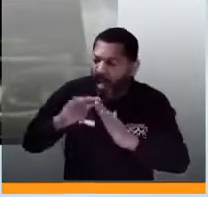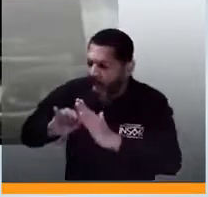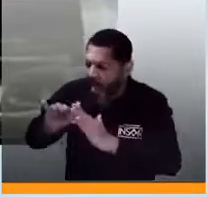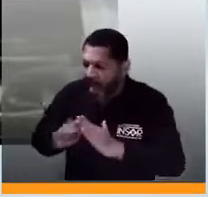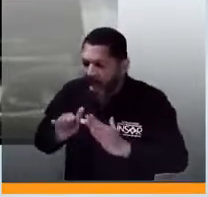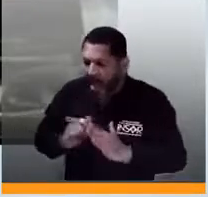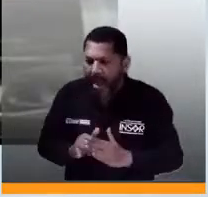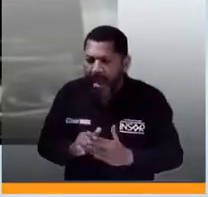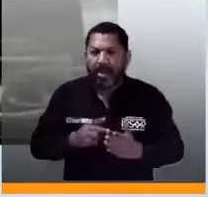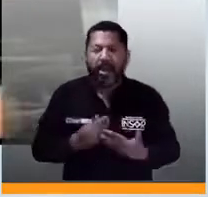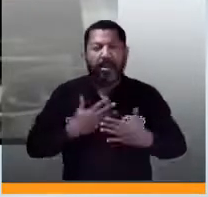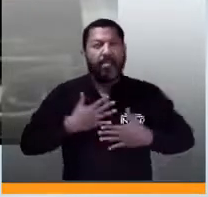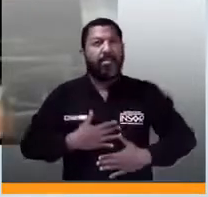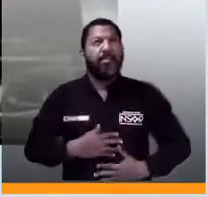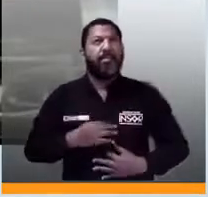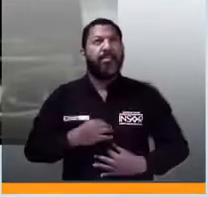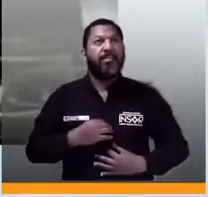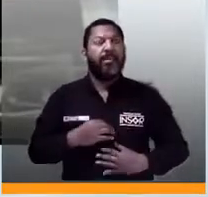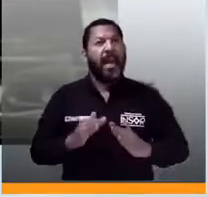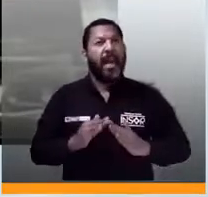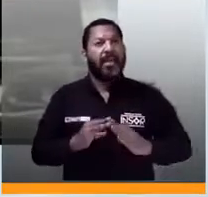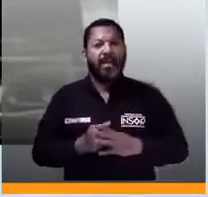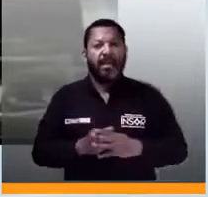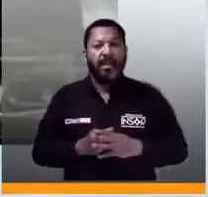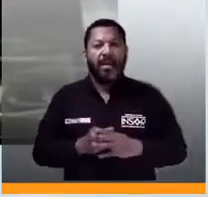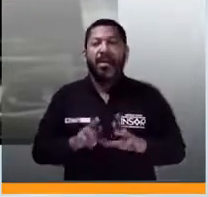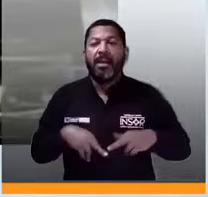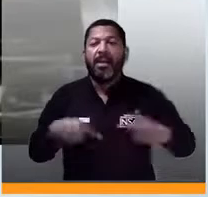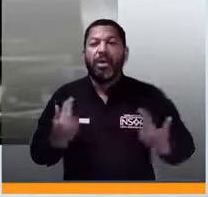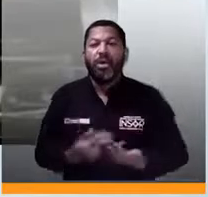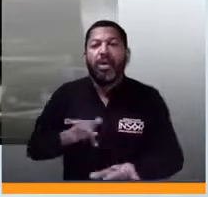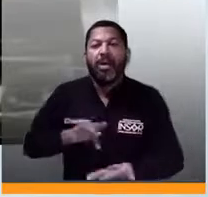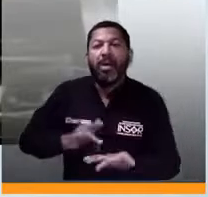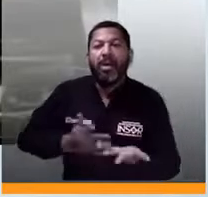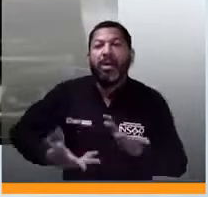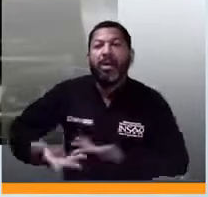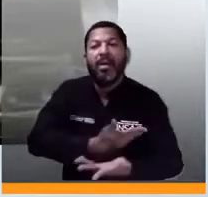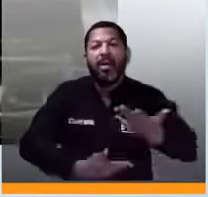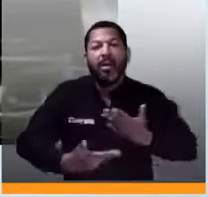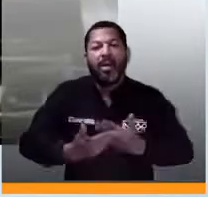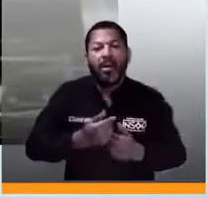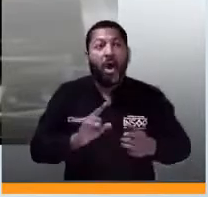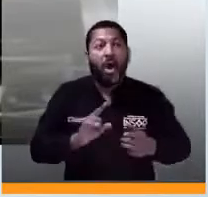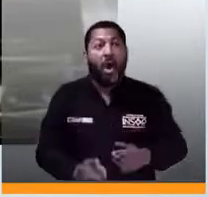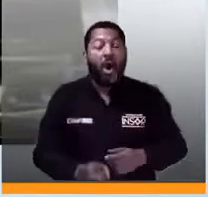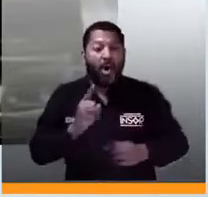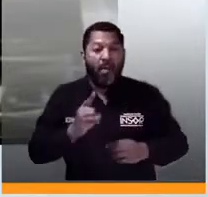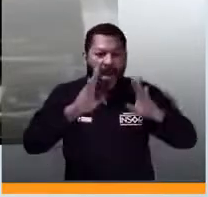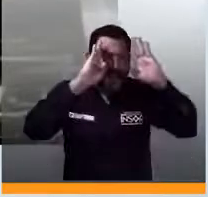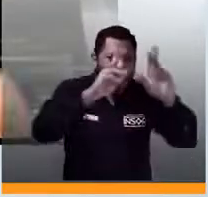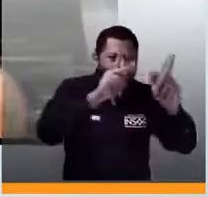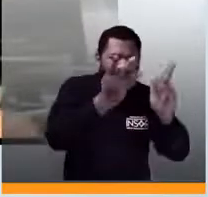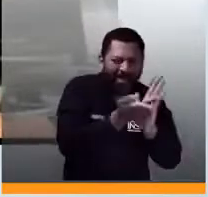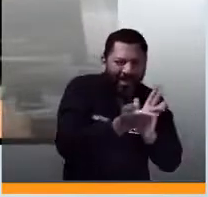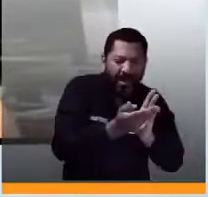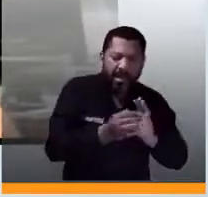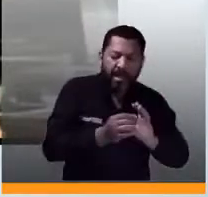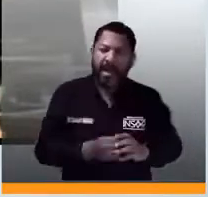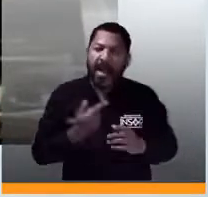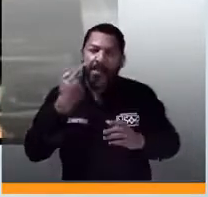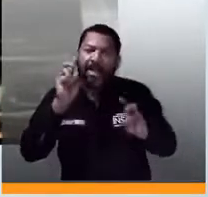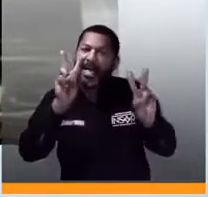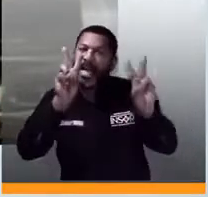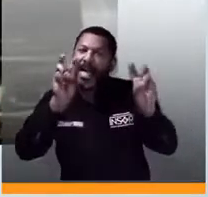informal vestidos en nuestras casas, participando en estas reuniones, atendiendo a nuestros estudiantes, pues ha creado como una, entre